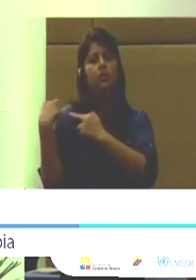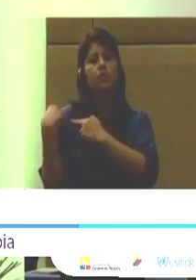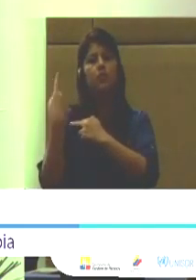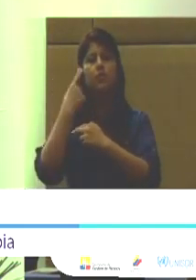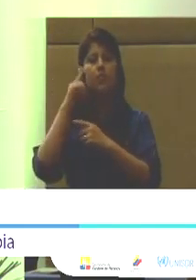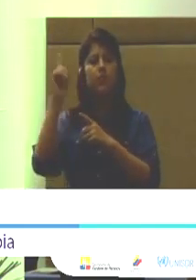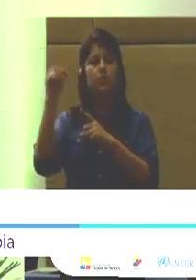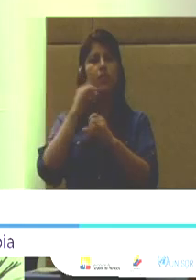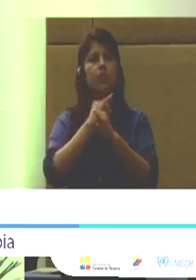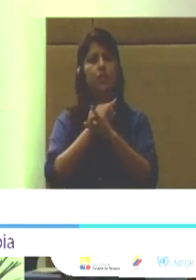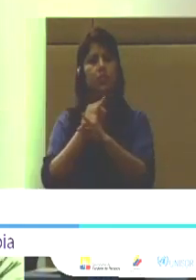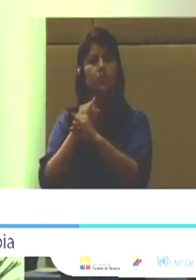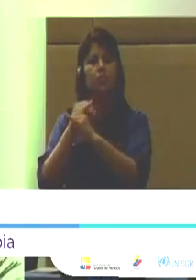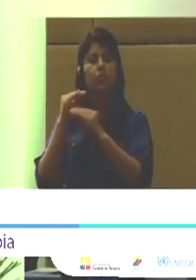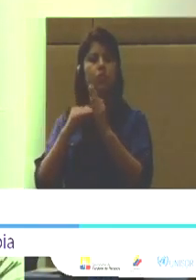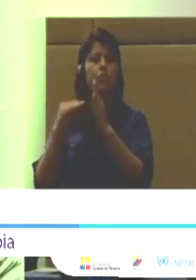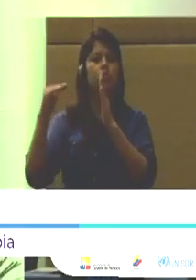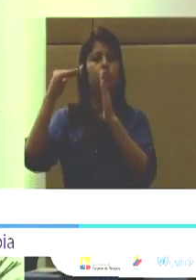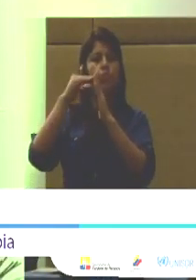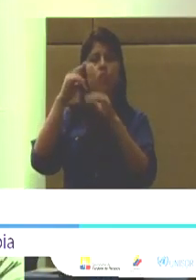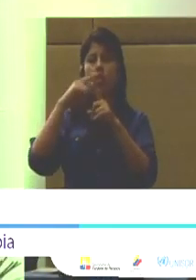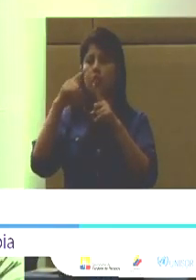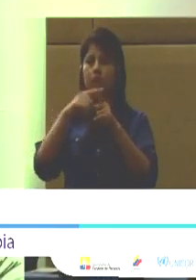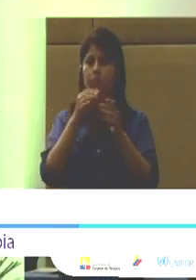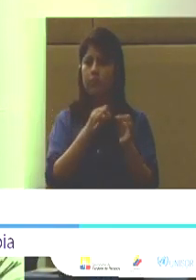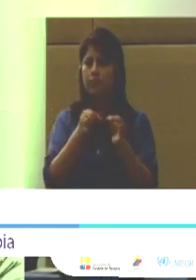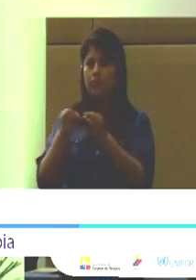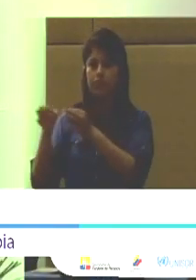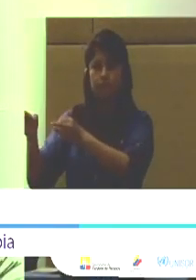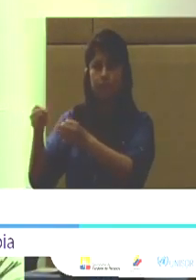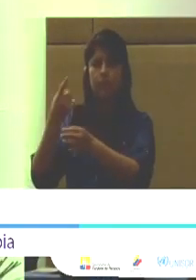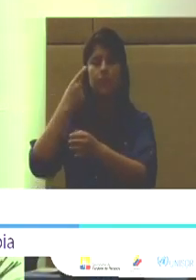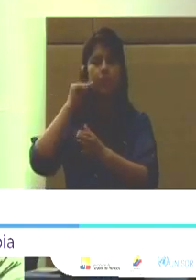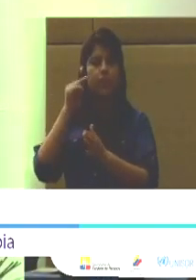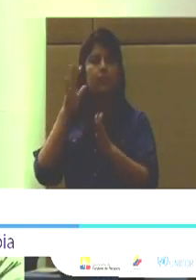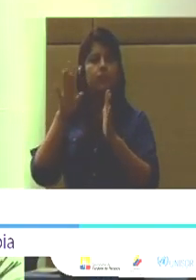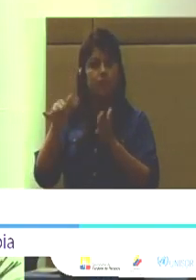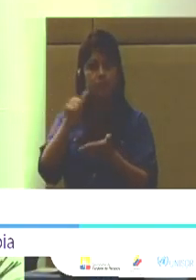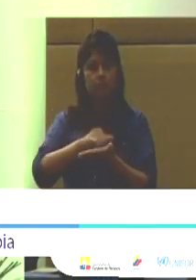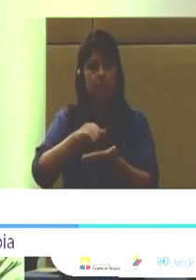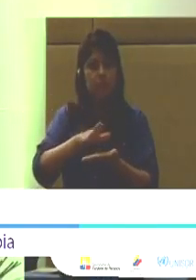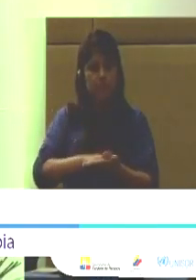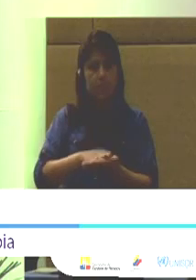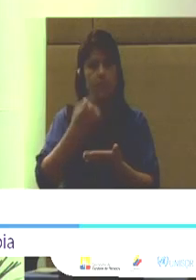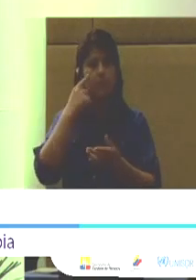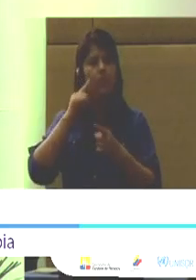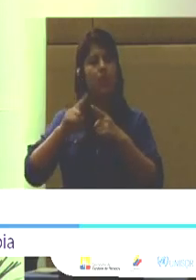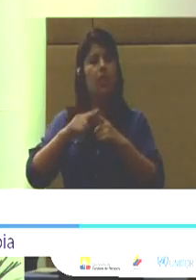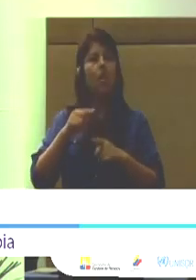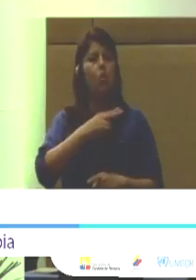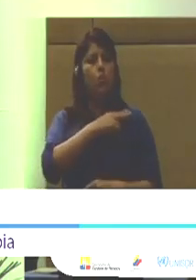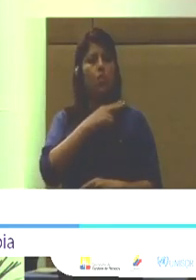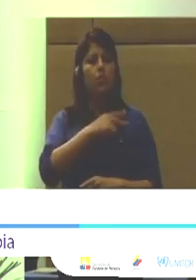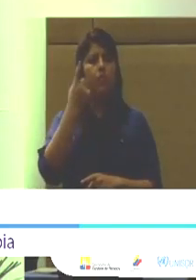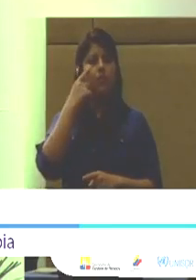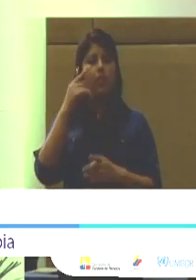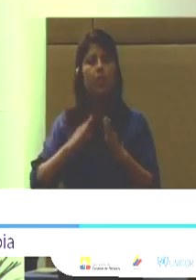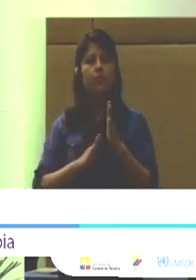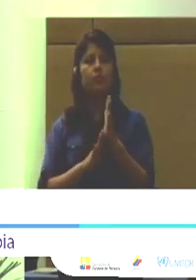de educación superior y otros actores, pues en la esencia misma de la universidad, que es la formación,